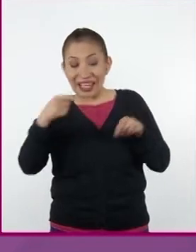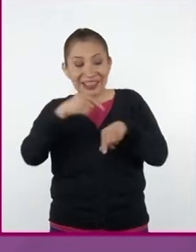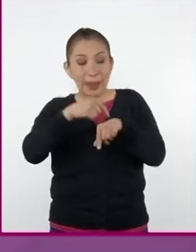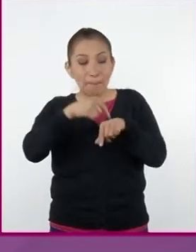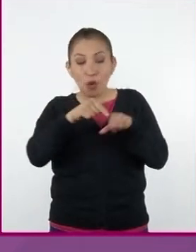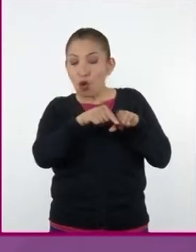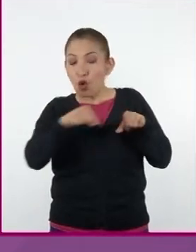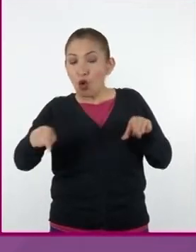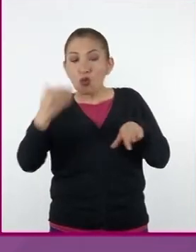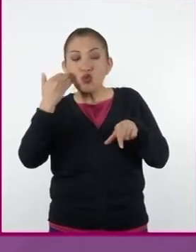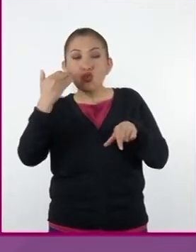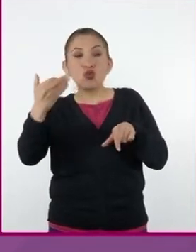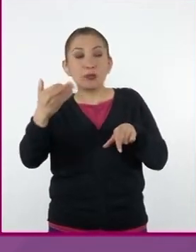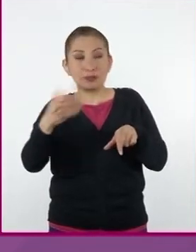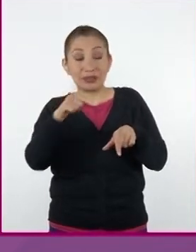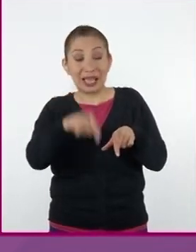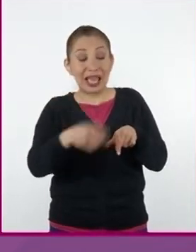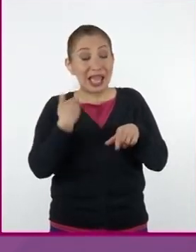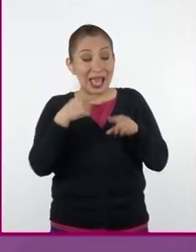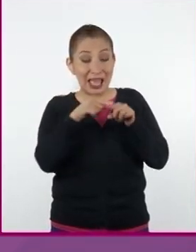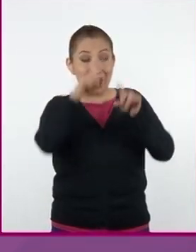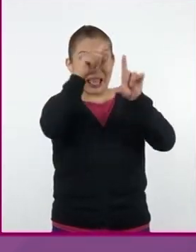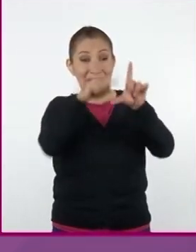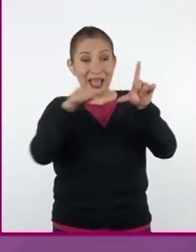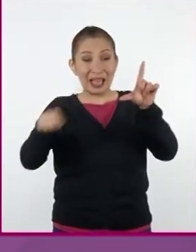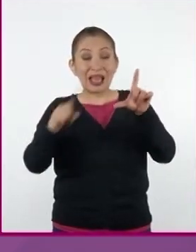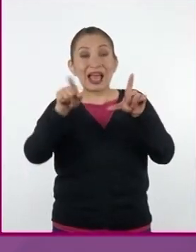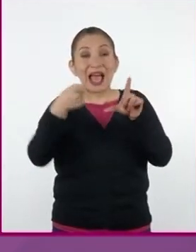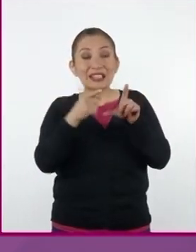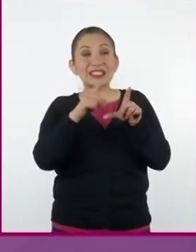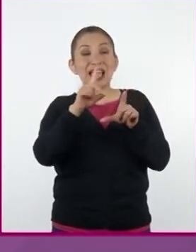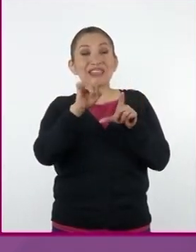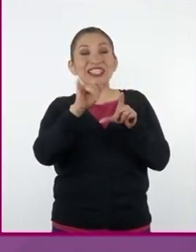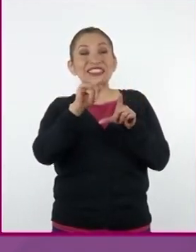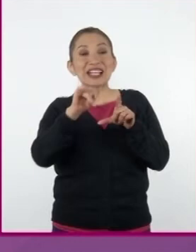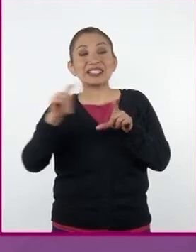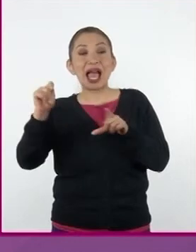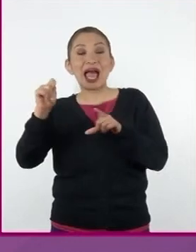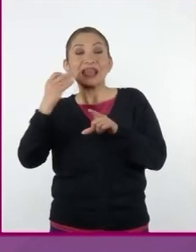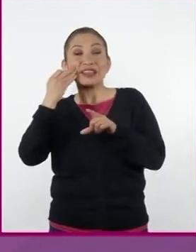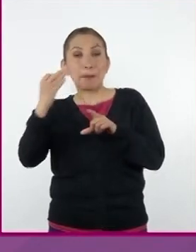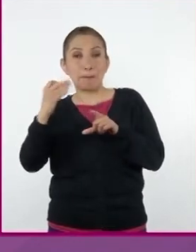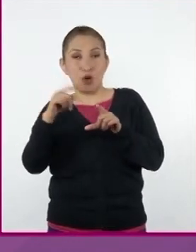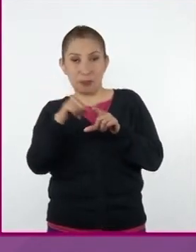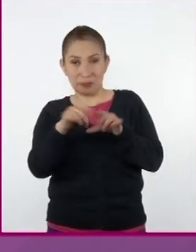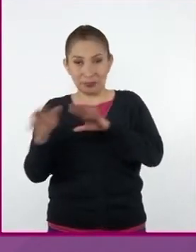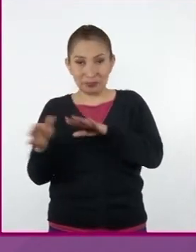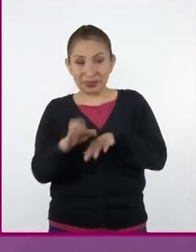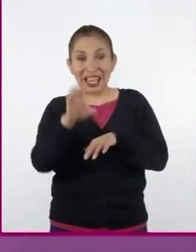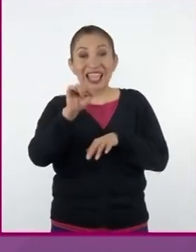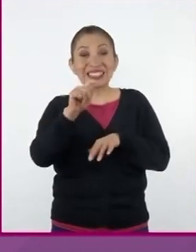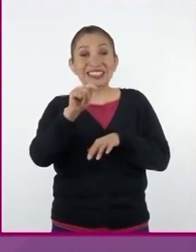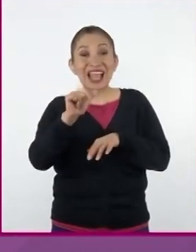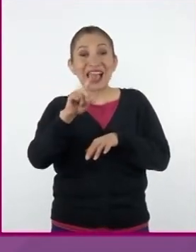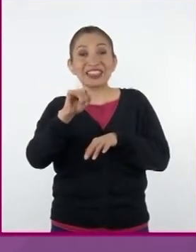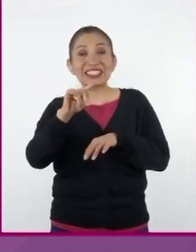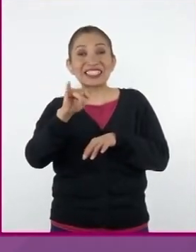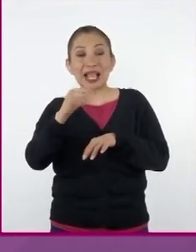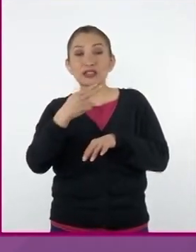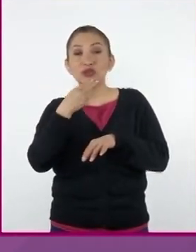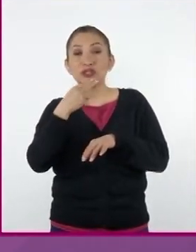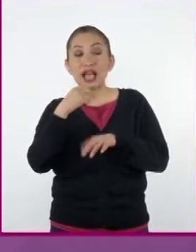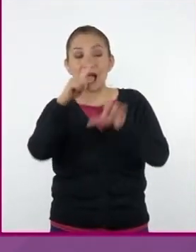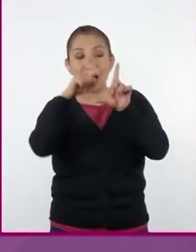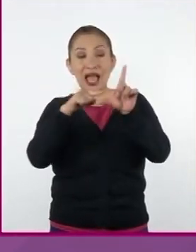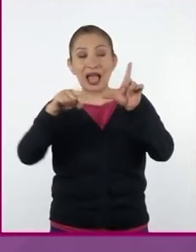emplea en hacerlo. De esta manera, la gráfica que obtenemos es del tipo distancia-tiempo. En la estadística se utilizan las